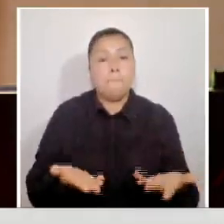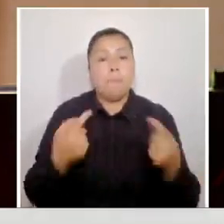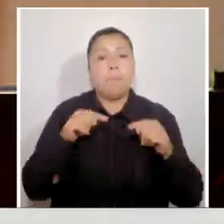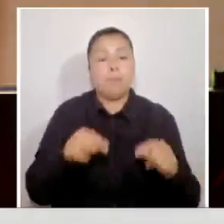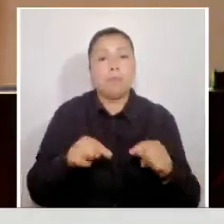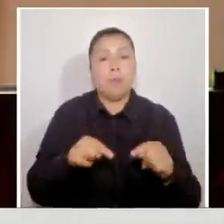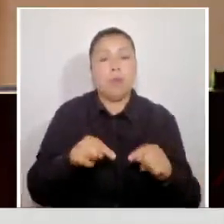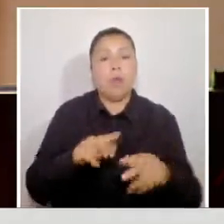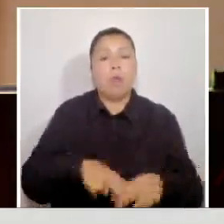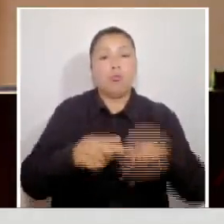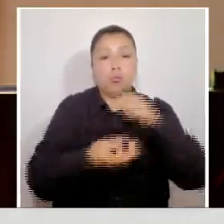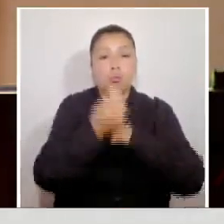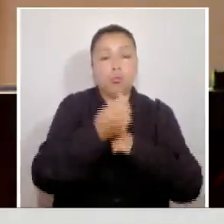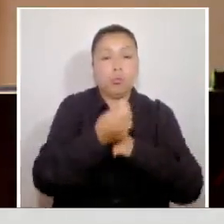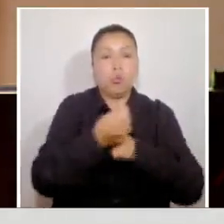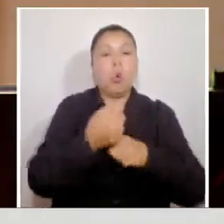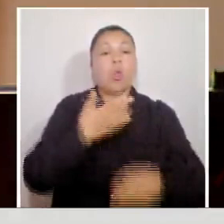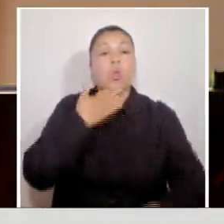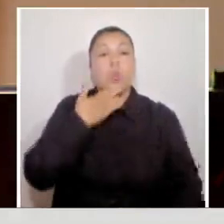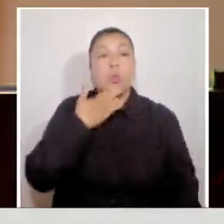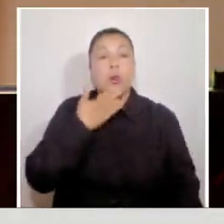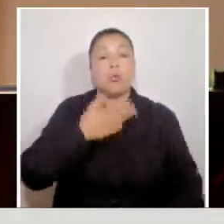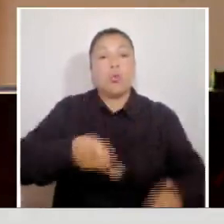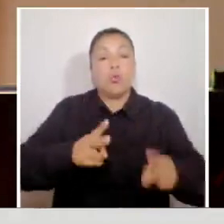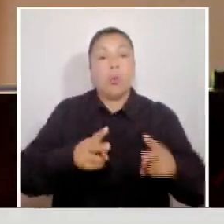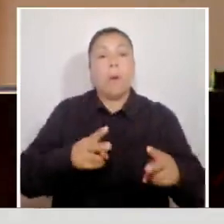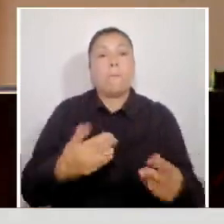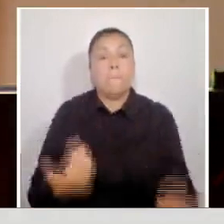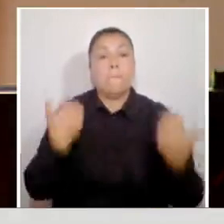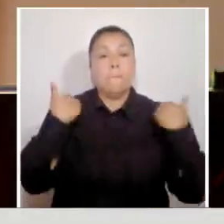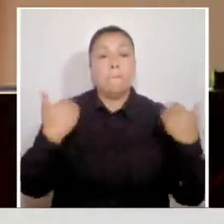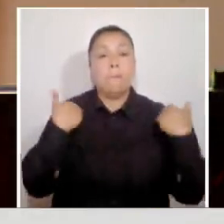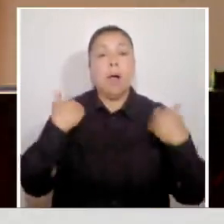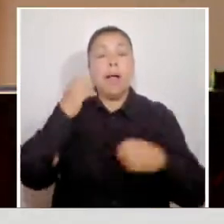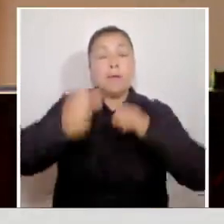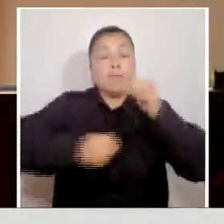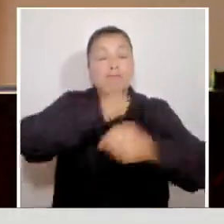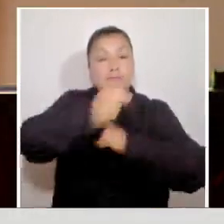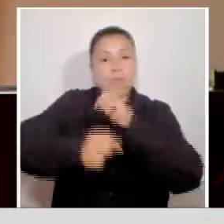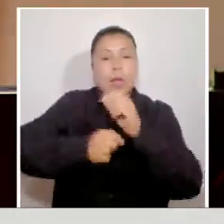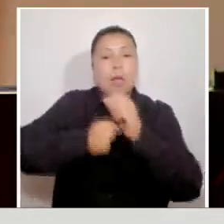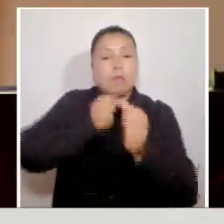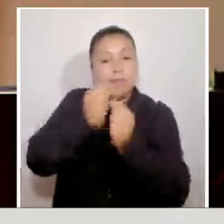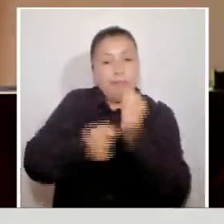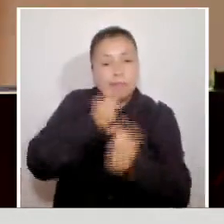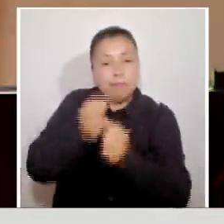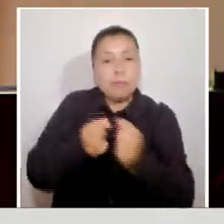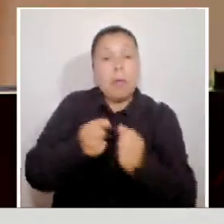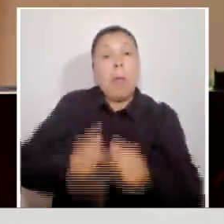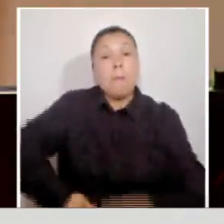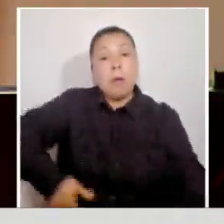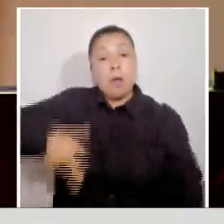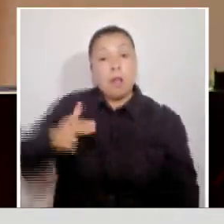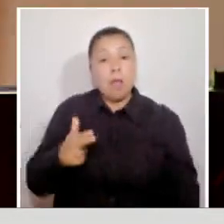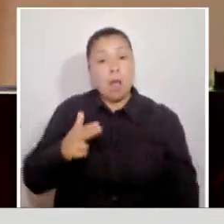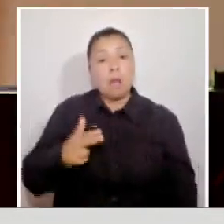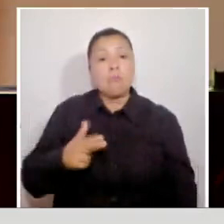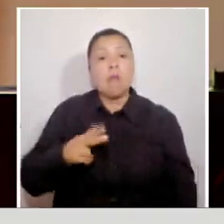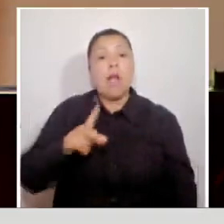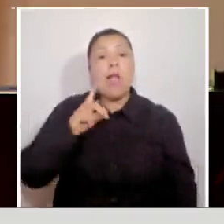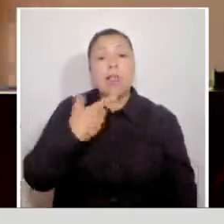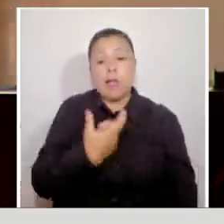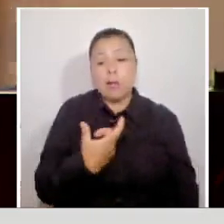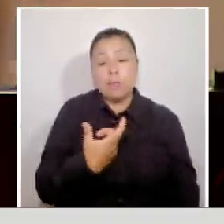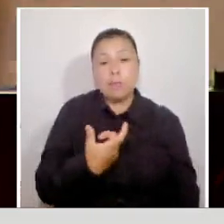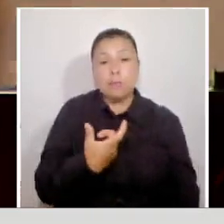recursos Porque tanto los permisos para practicar kickboxing como los permisos para la tenencia de armas Te entregan un voucher escrito a